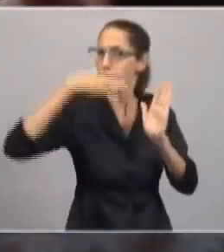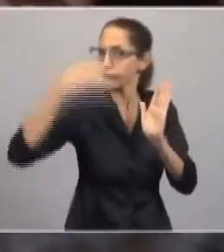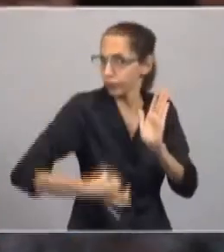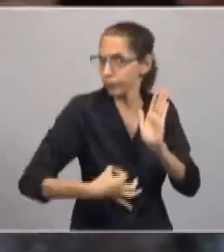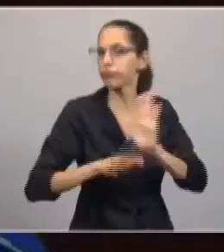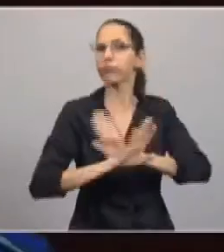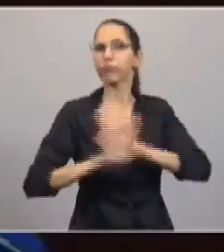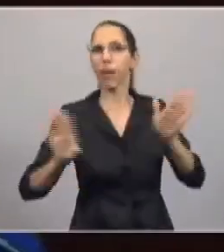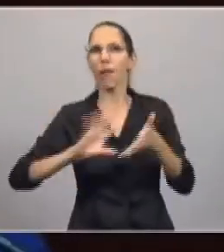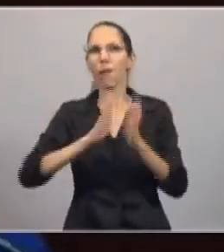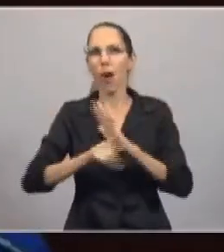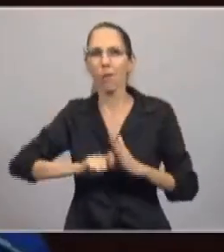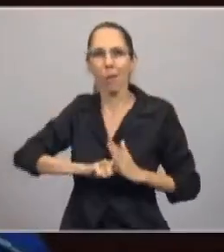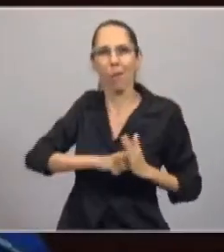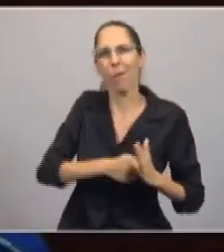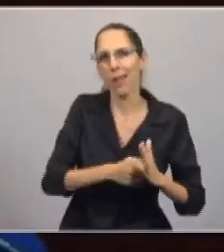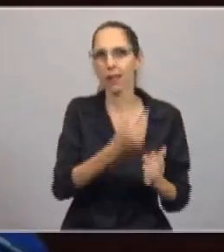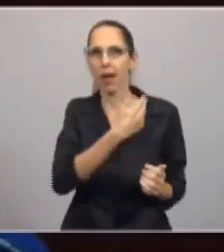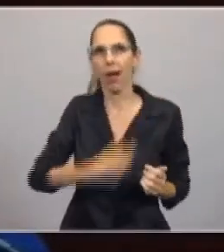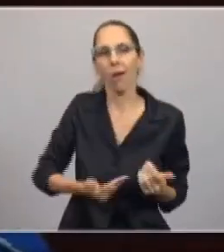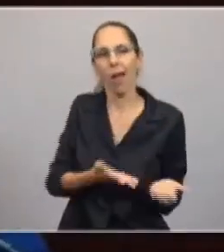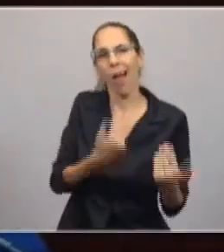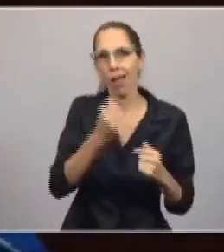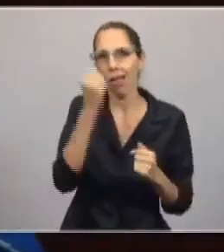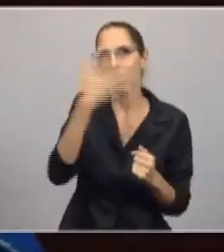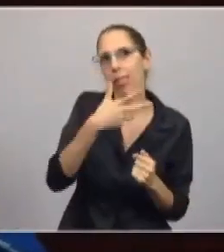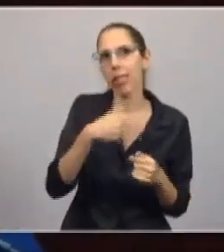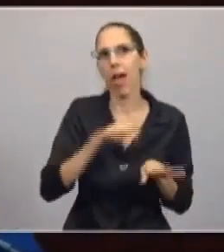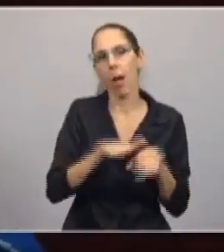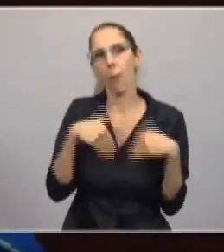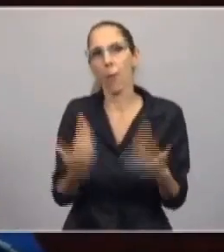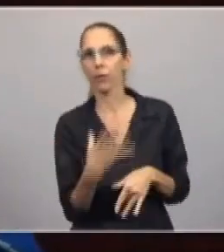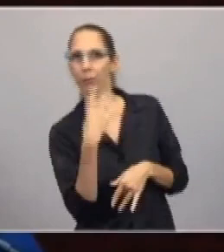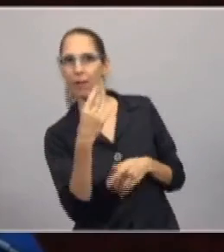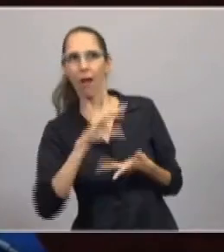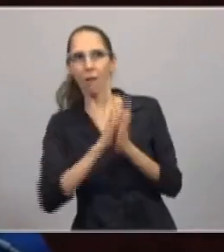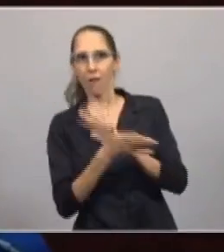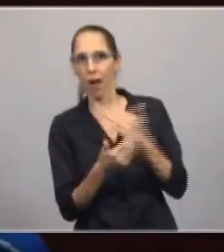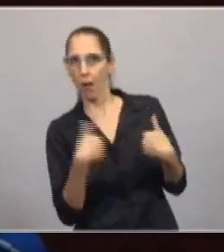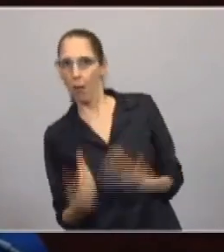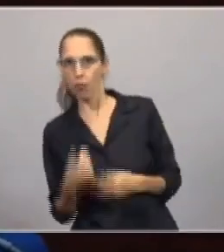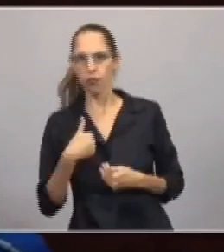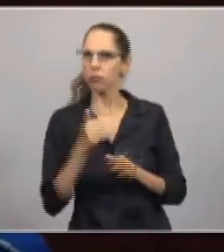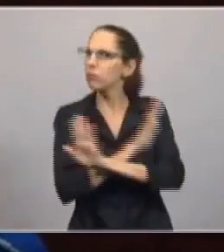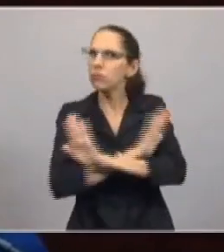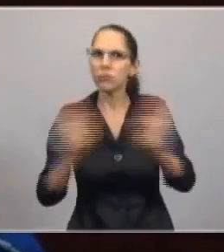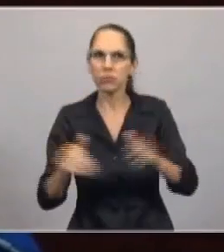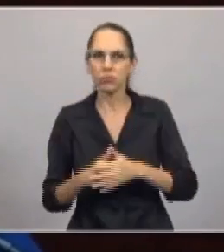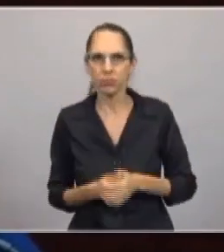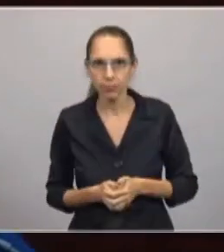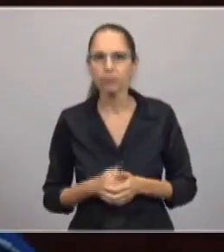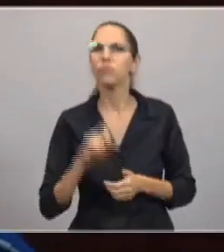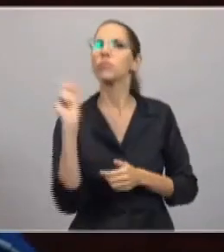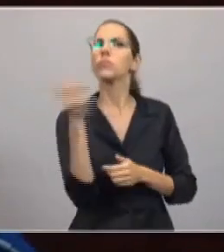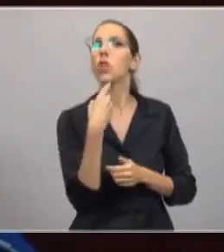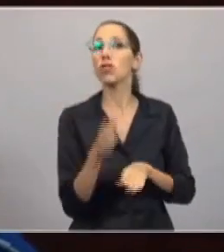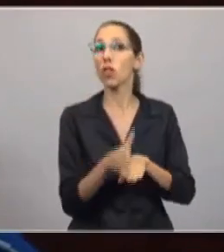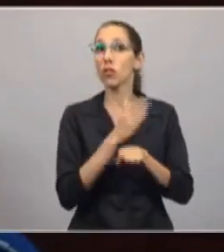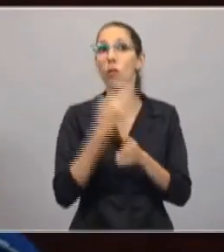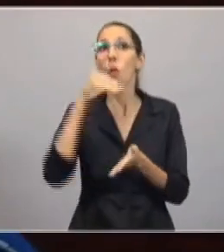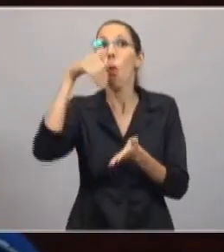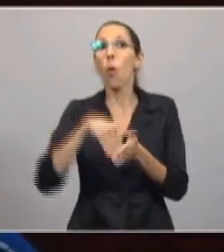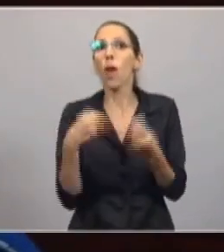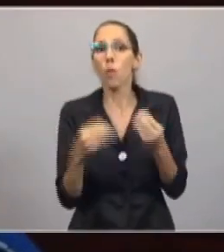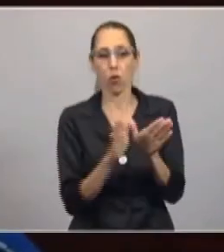a los gobernadores para que aprueben sus leyes, que lastiman los intereses de las provincias. Juramos sobre la Constitución de